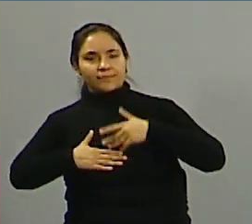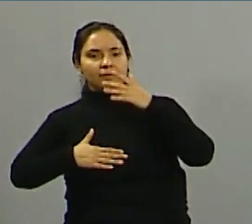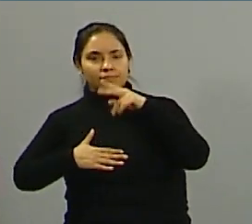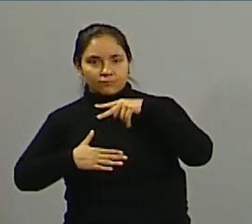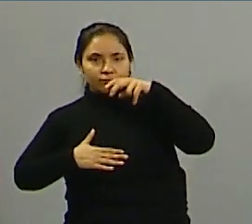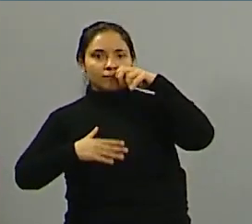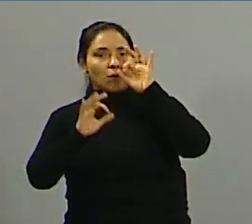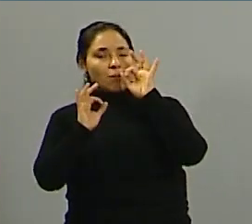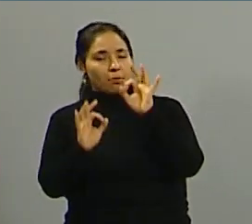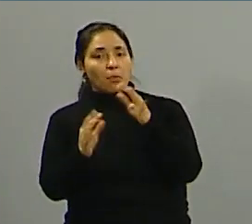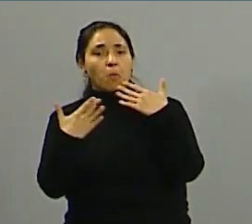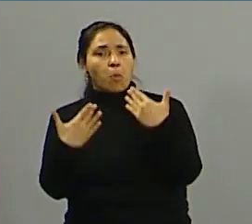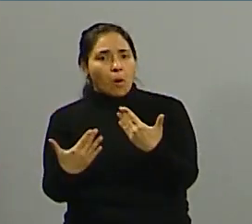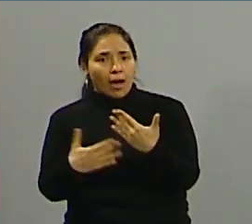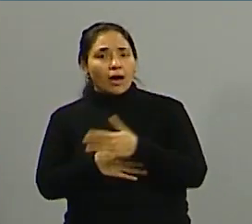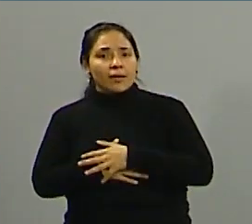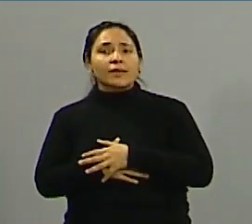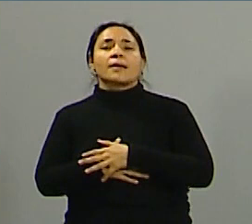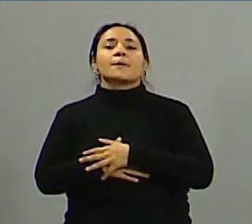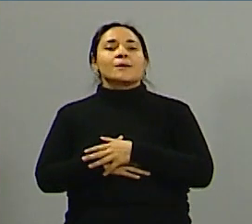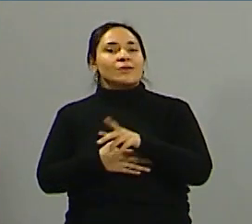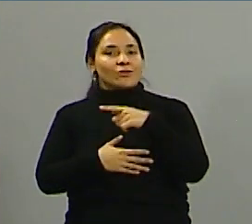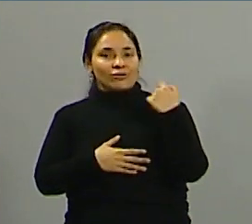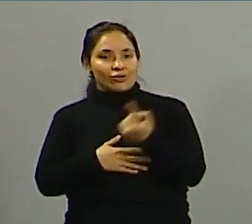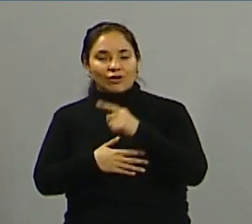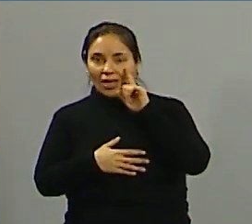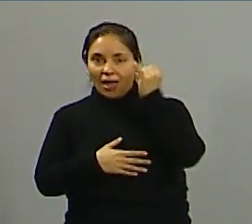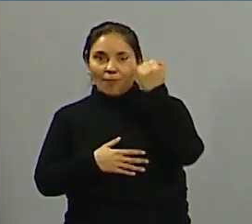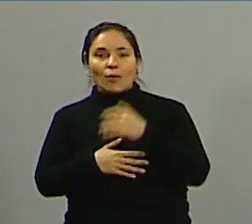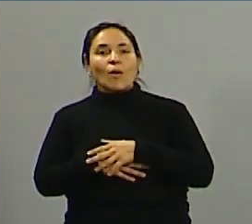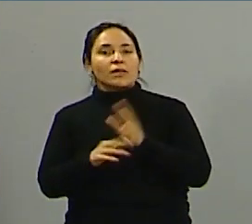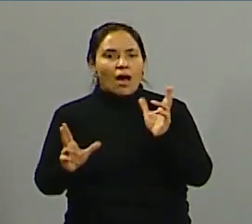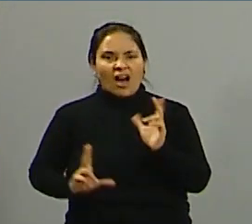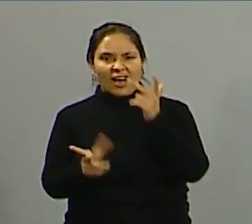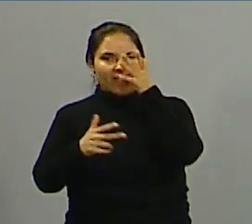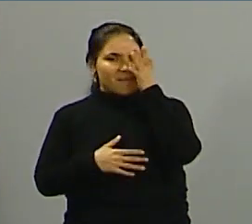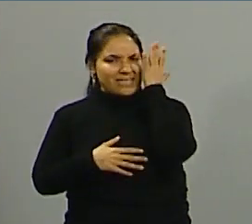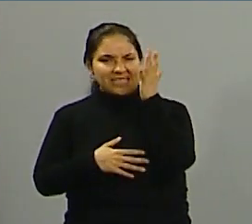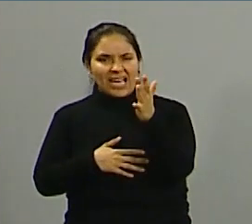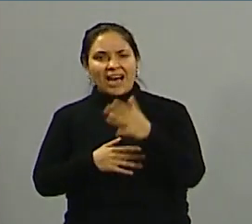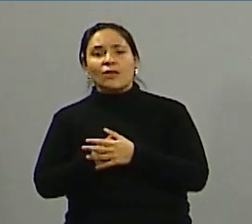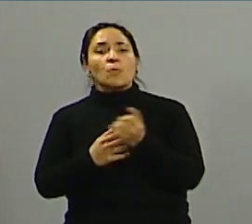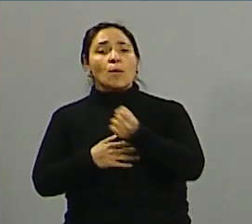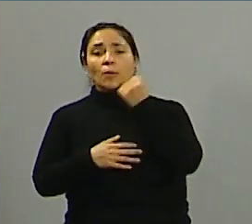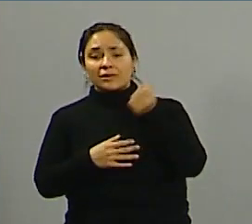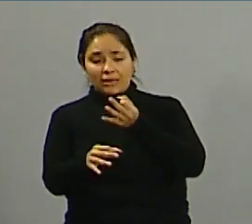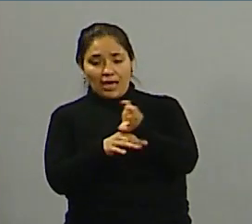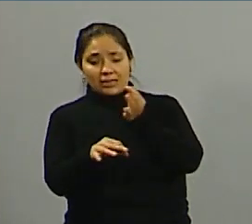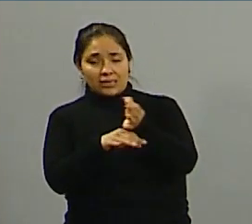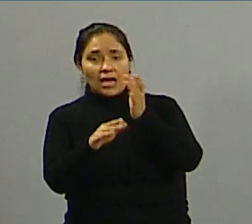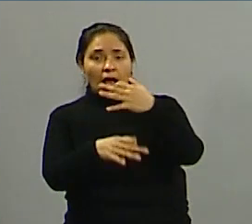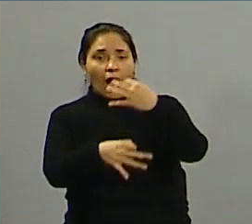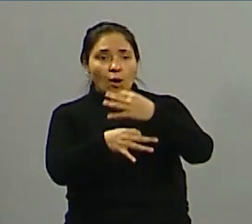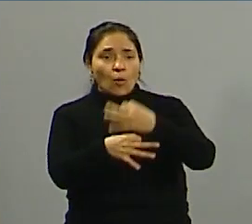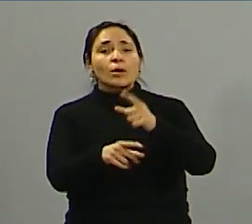paneo en la sociedad, qué agresivos estamos, ¿no? Sí. Entonces empezar a enseñarle esto a los chicos en el colegio, en los